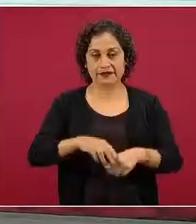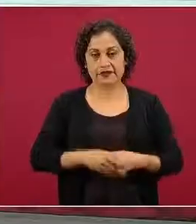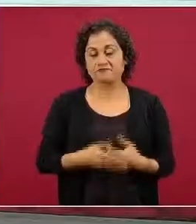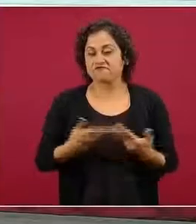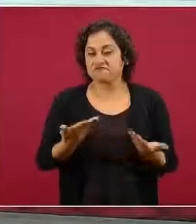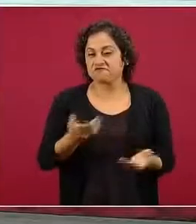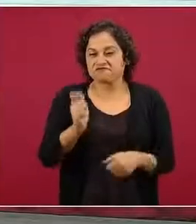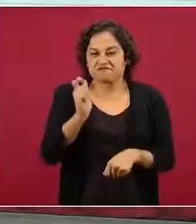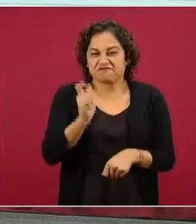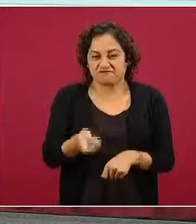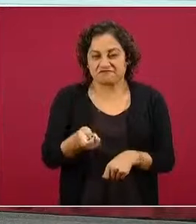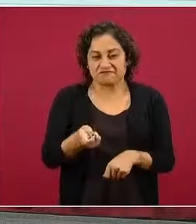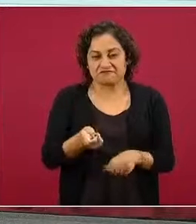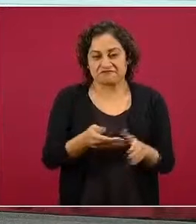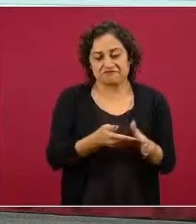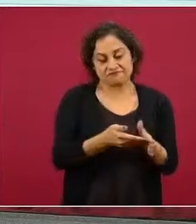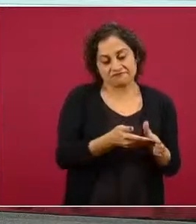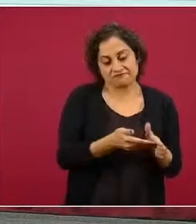caracterizado por el cambio